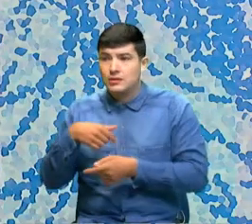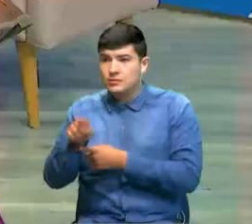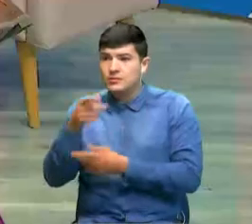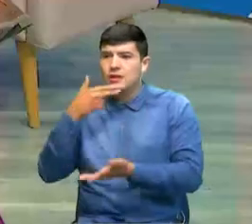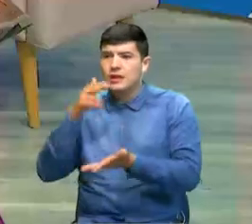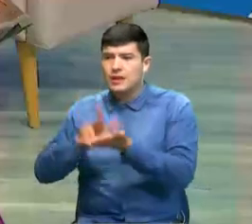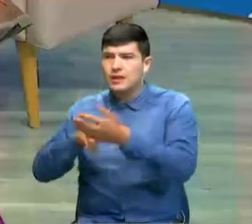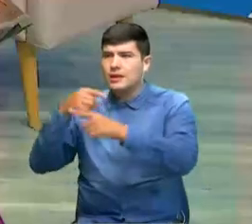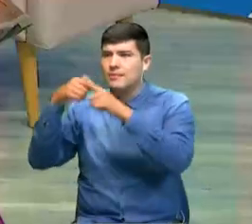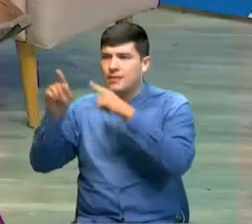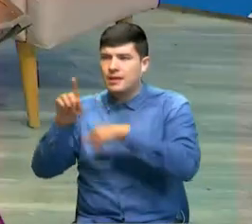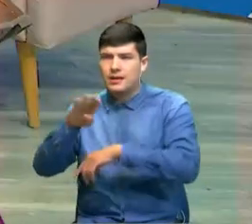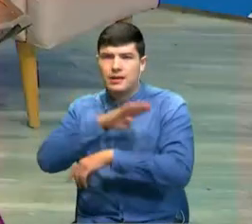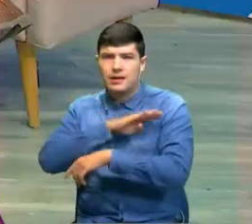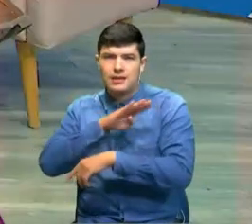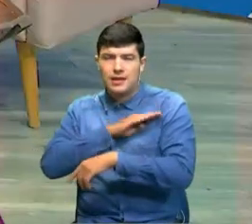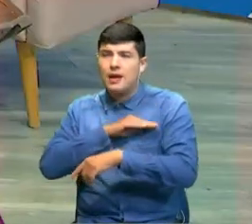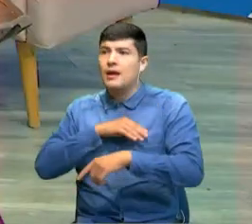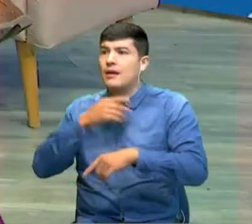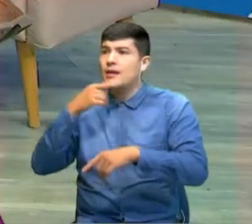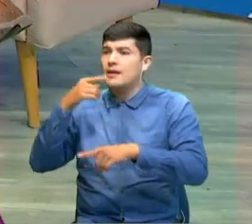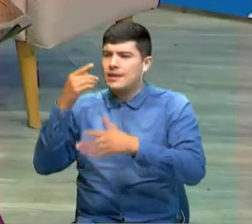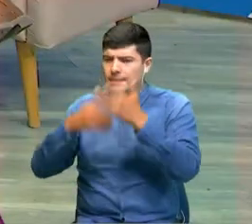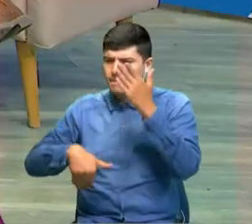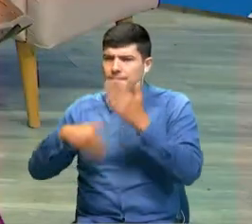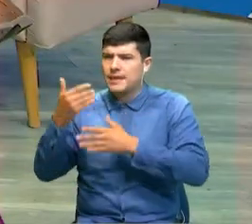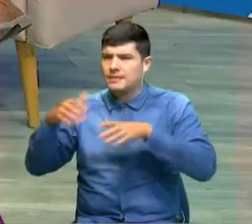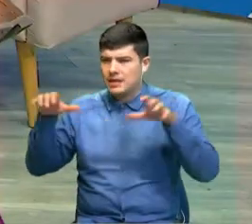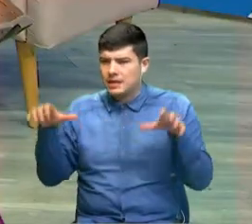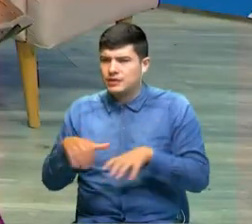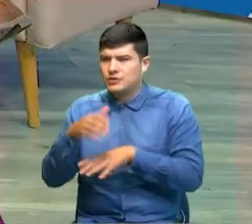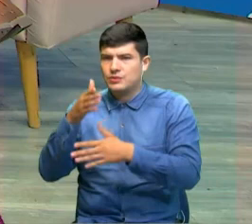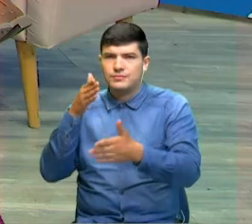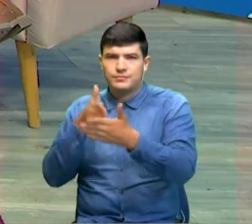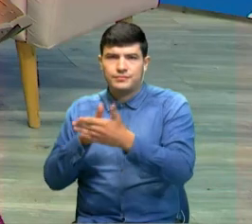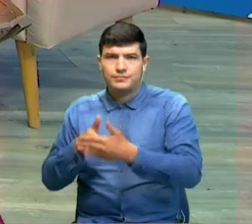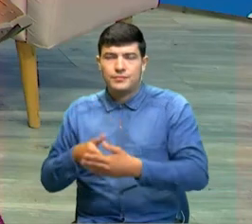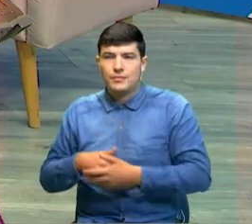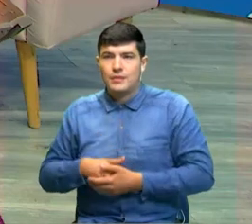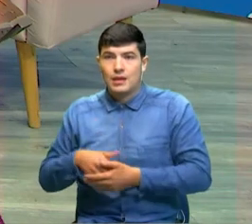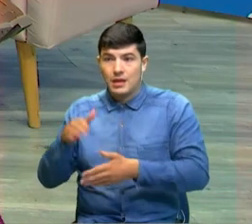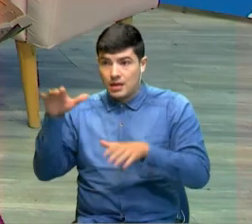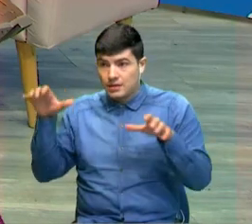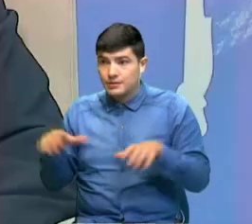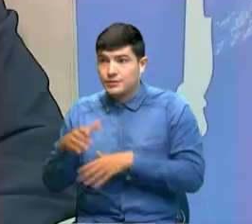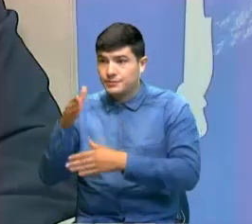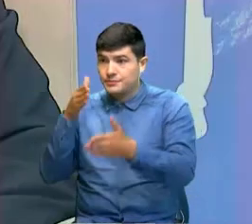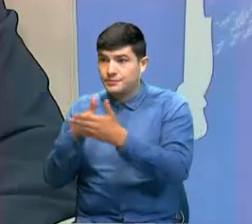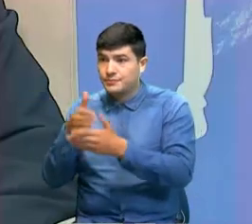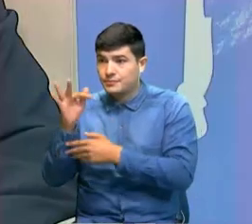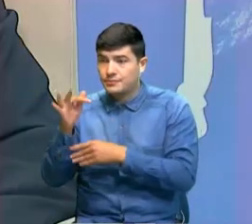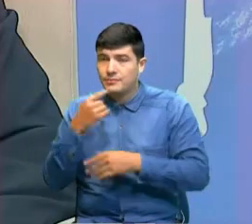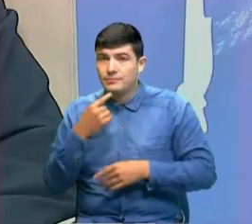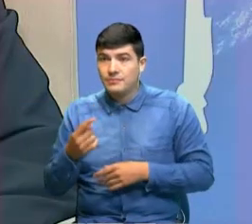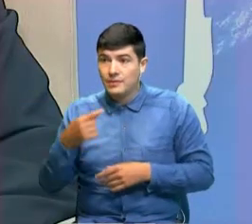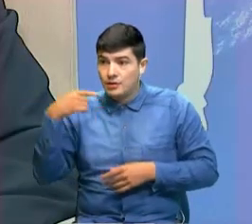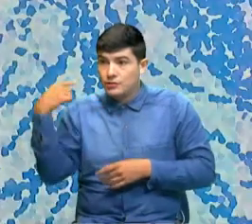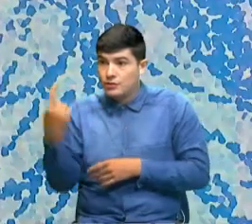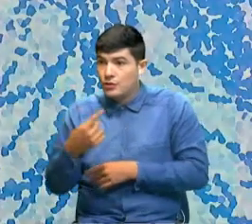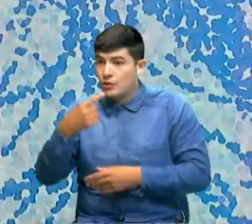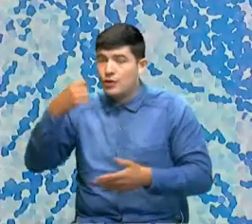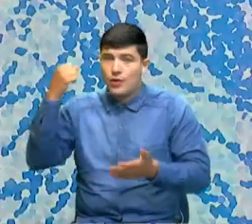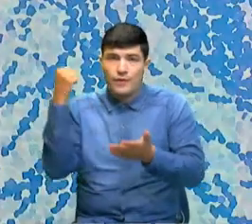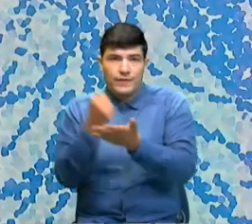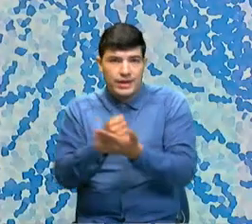la alcaldía e inmediatamente inicie una acción popular. Al iniciar una acción popular, no solo le van a